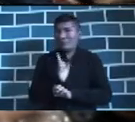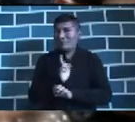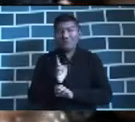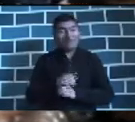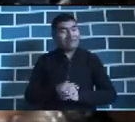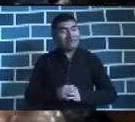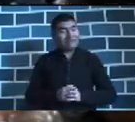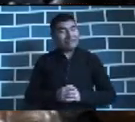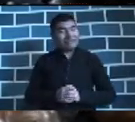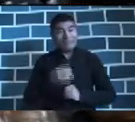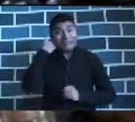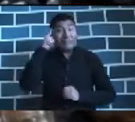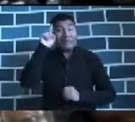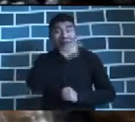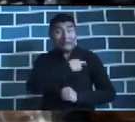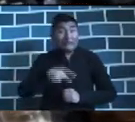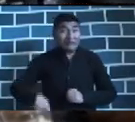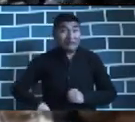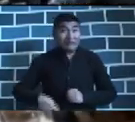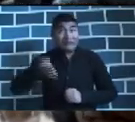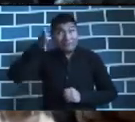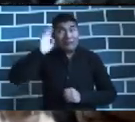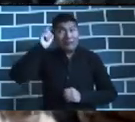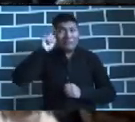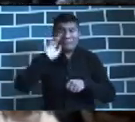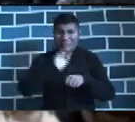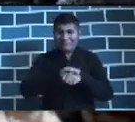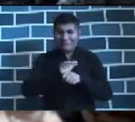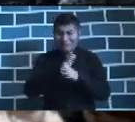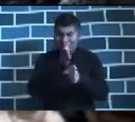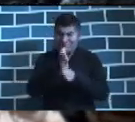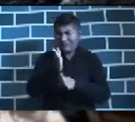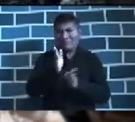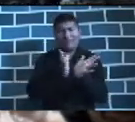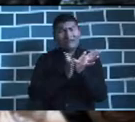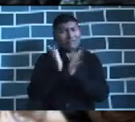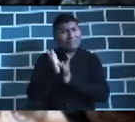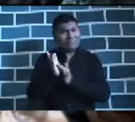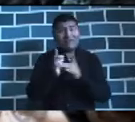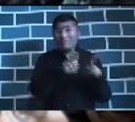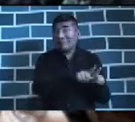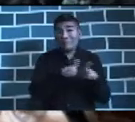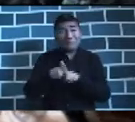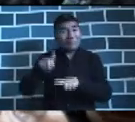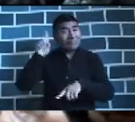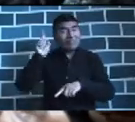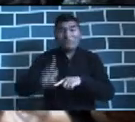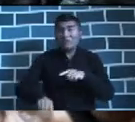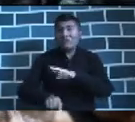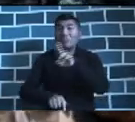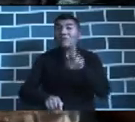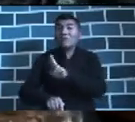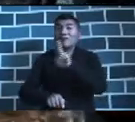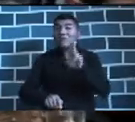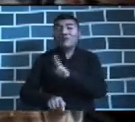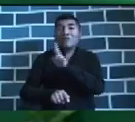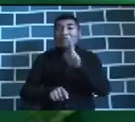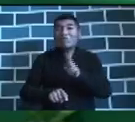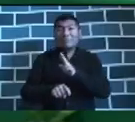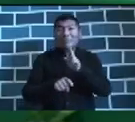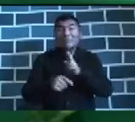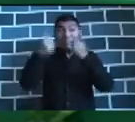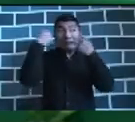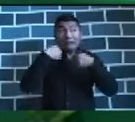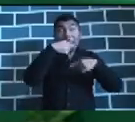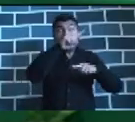vales para el reino de dios bien exigente jesús tampoco se puede usar el el ir con